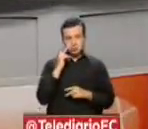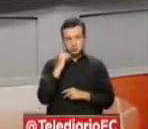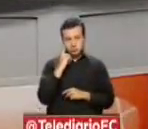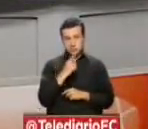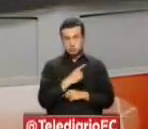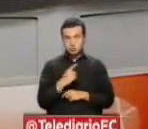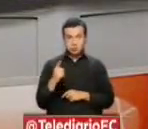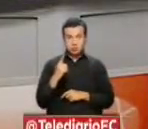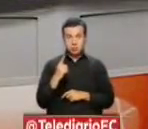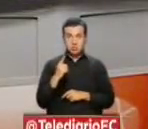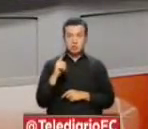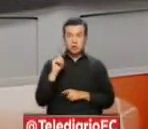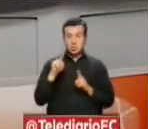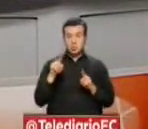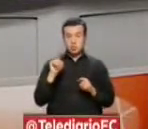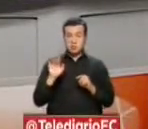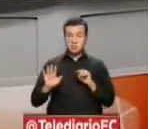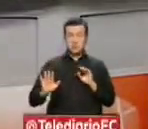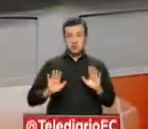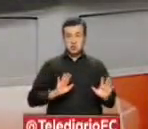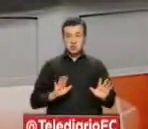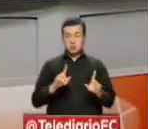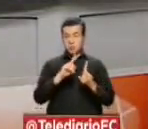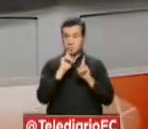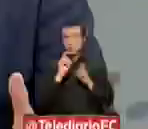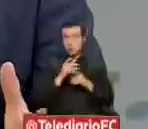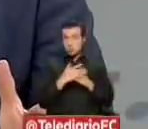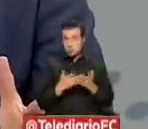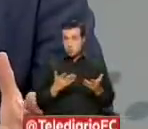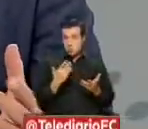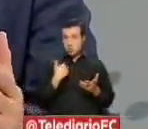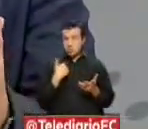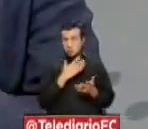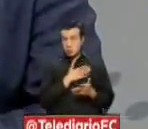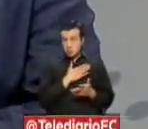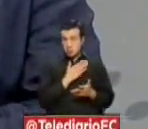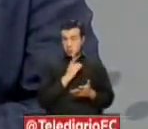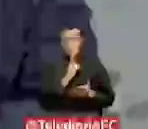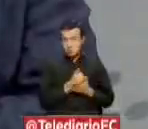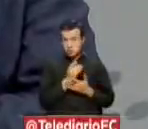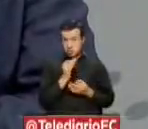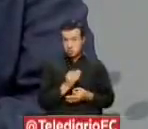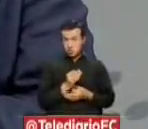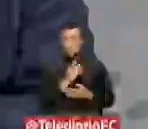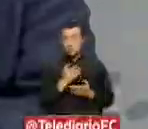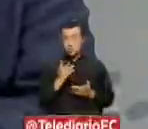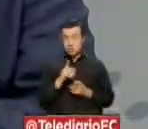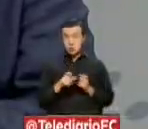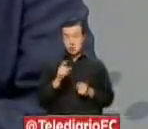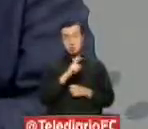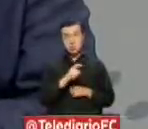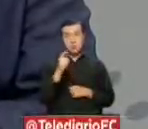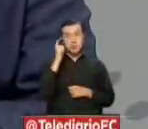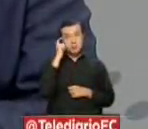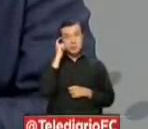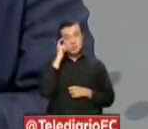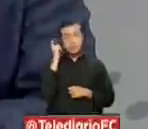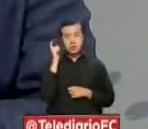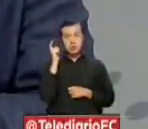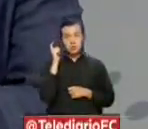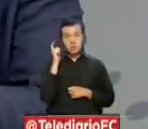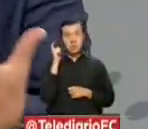visto a larga distancia. La pregunta es, ¿existe la confianza como para que ellos consideran que el mercado de